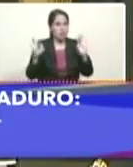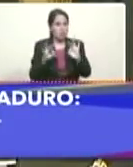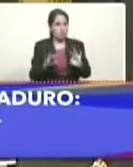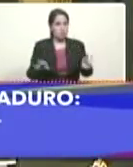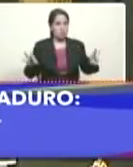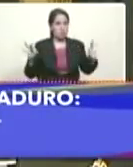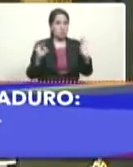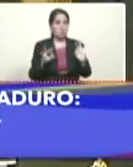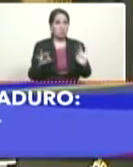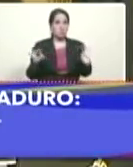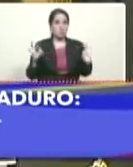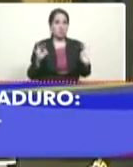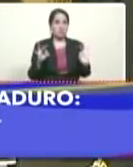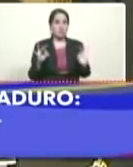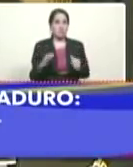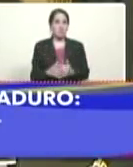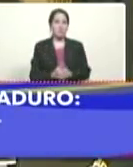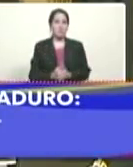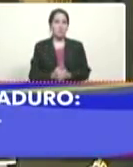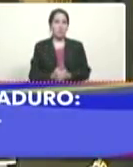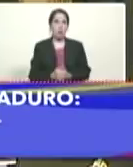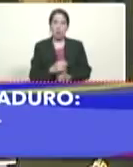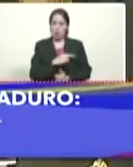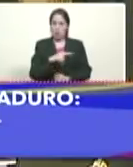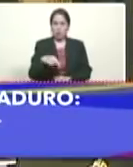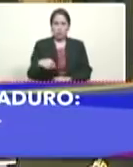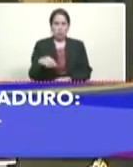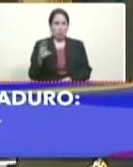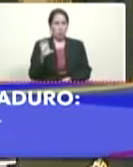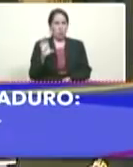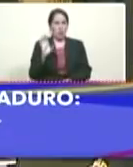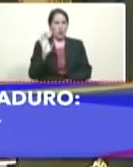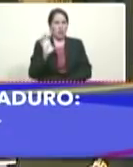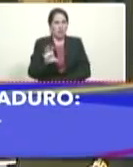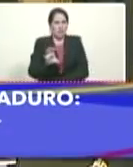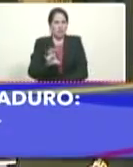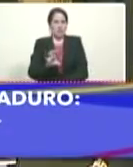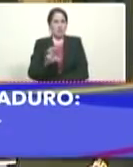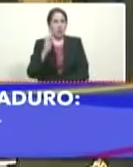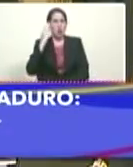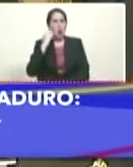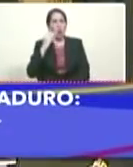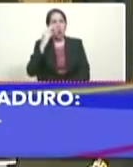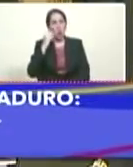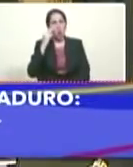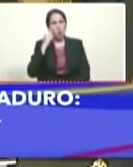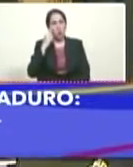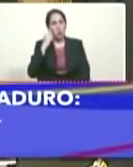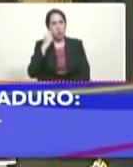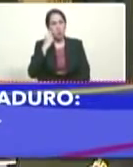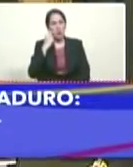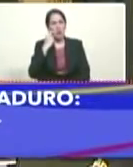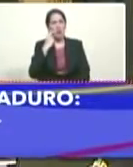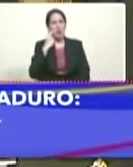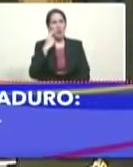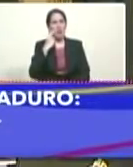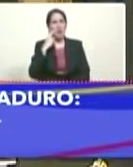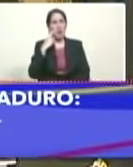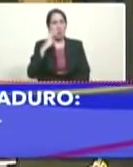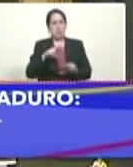de nadie somos amenazas somos un país de tradiciones humanistas pacifistas bolivariana